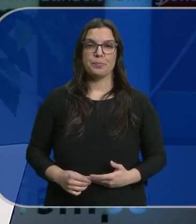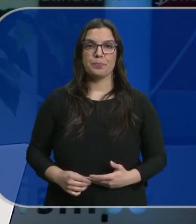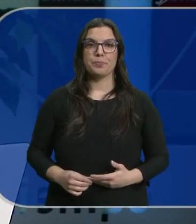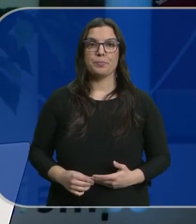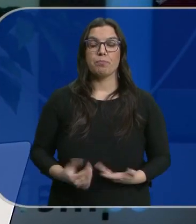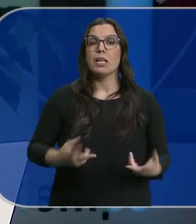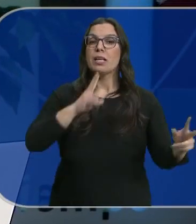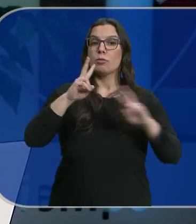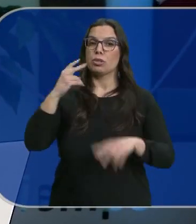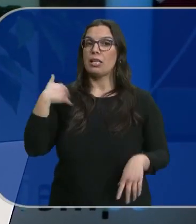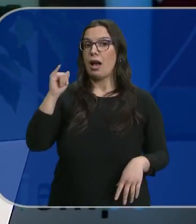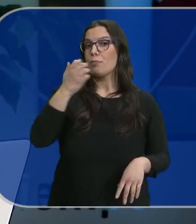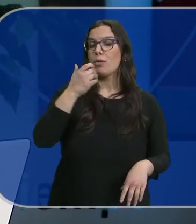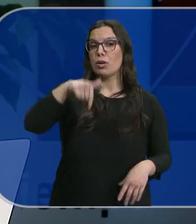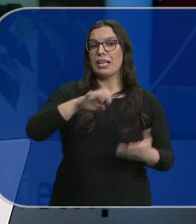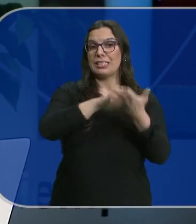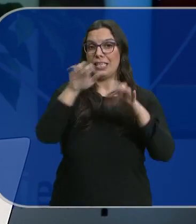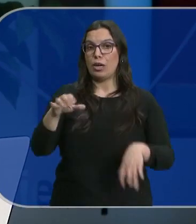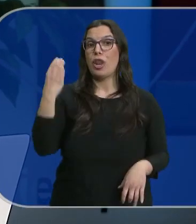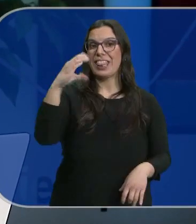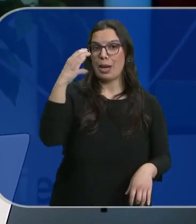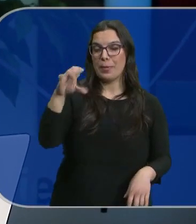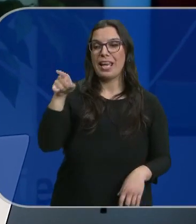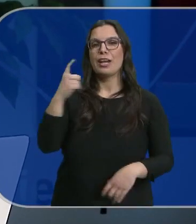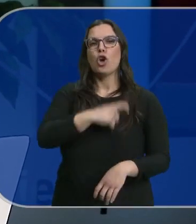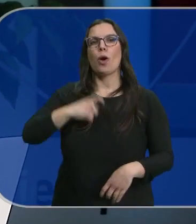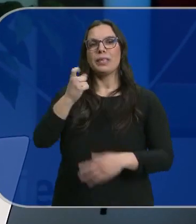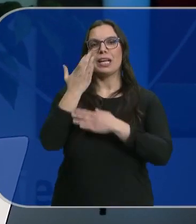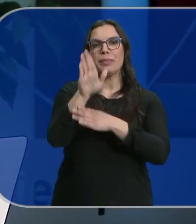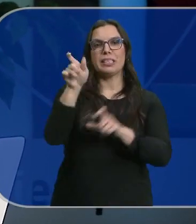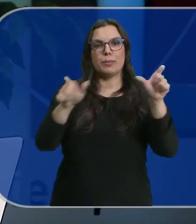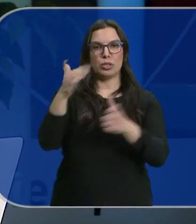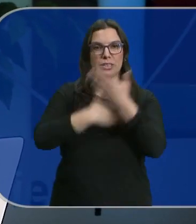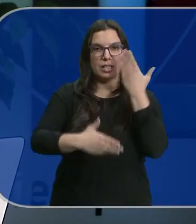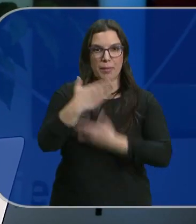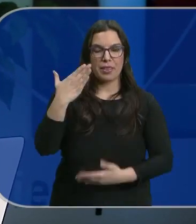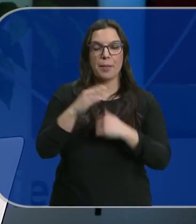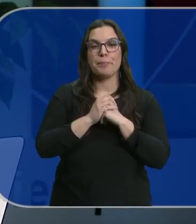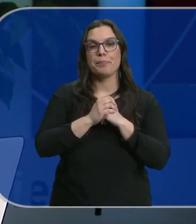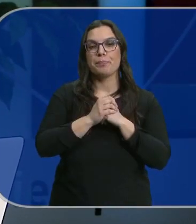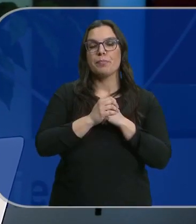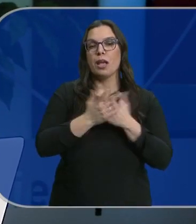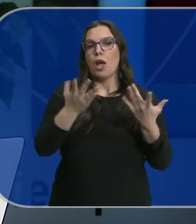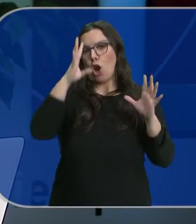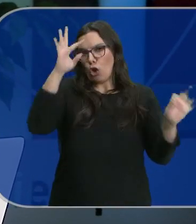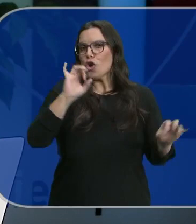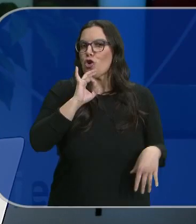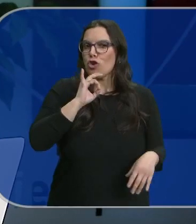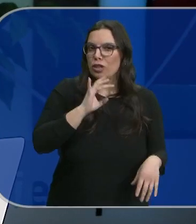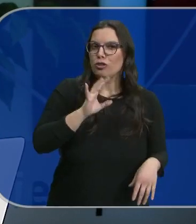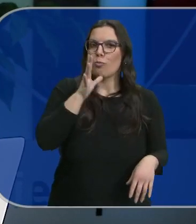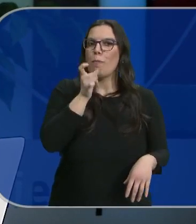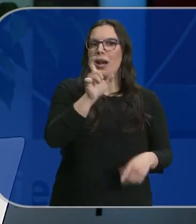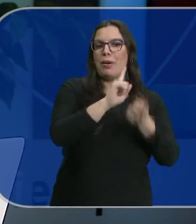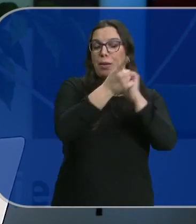Las primeras reacciones nos llegan desde el CERMI en Castilla y León, el Comité de Representantes de Personas con Discapacidad. Al margen de la lógica satisfacción, recuerdan